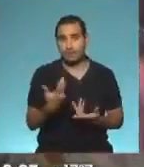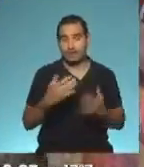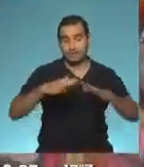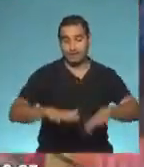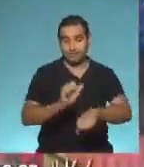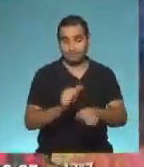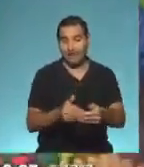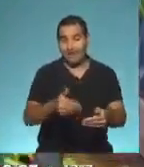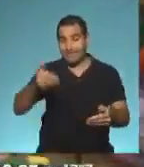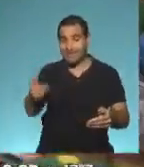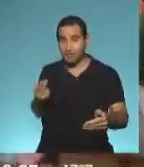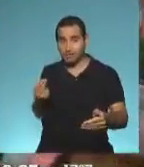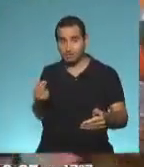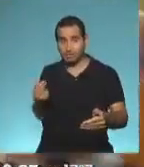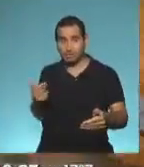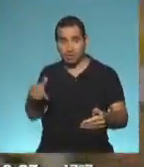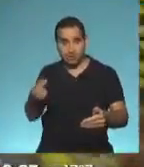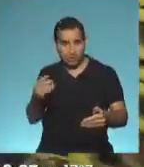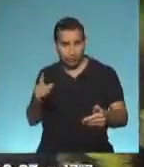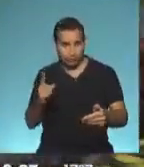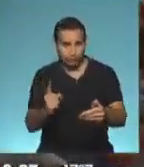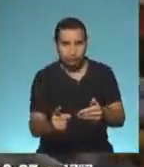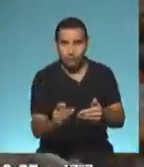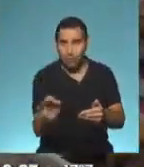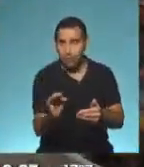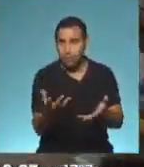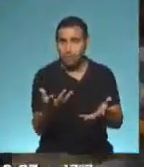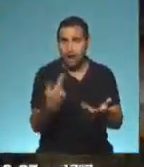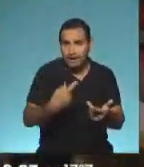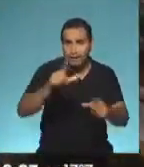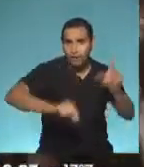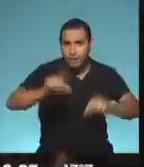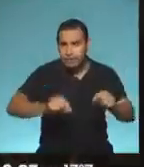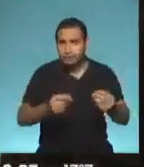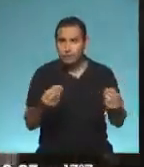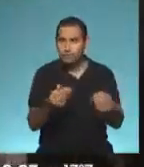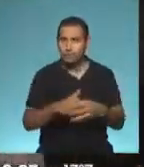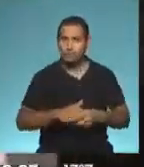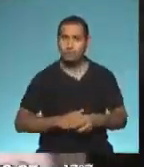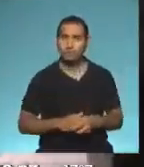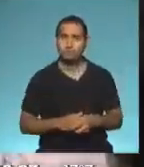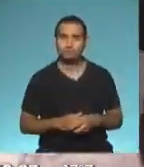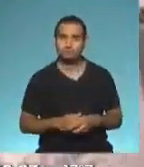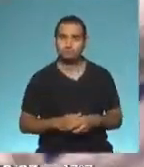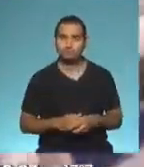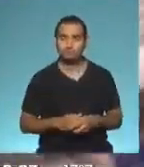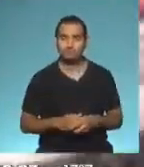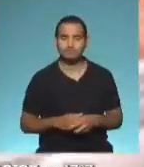cuarentena había un precio el precio se mantiene si hay ofertas hay promociones miran